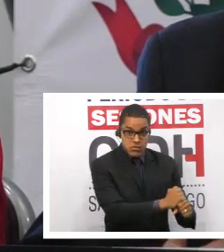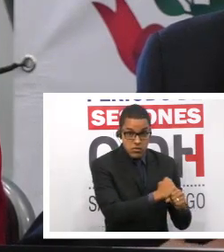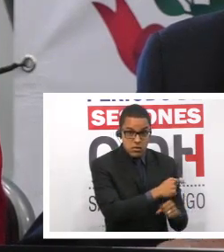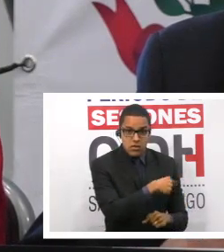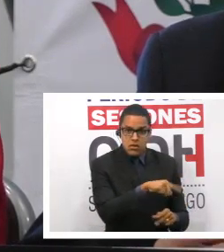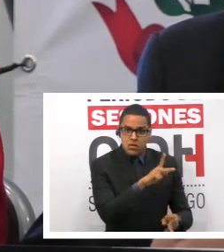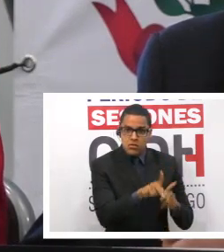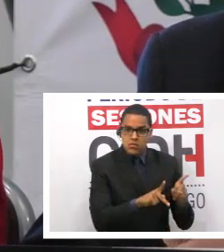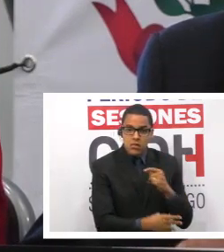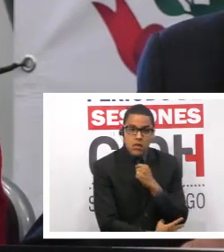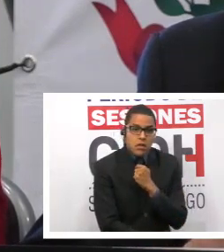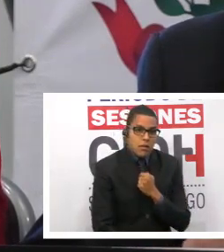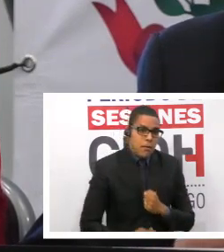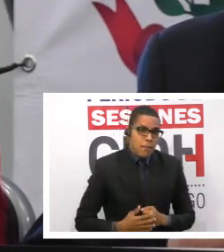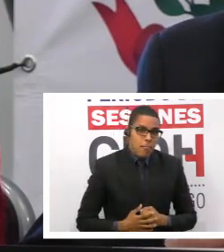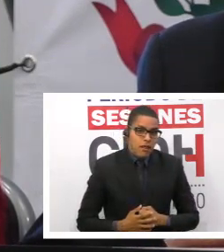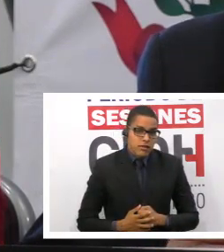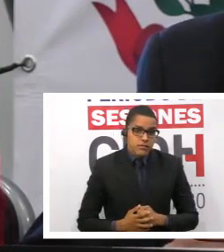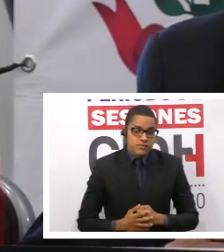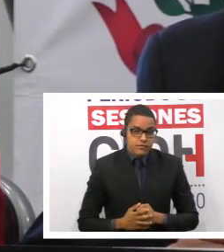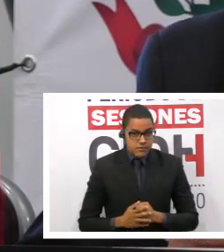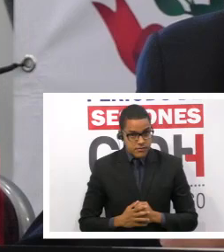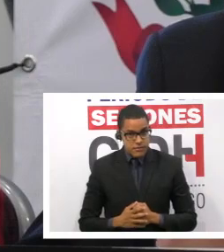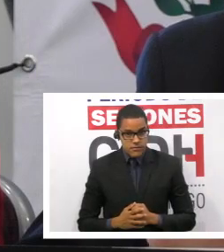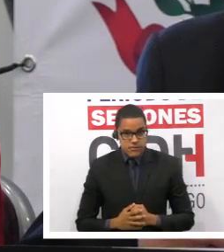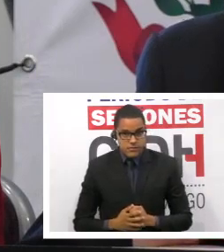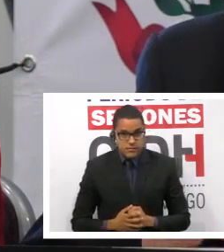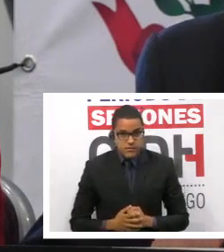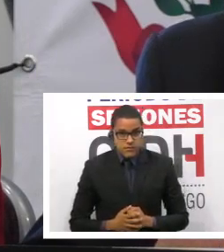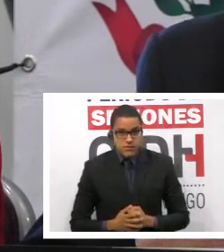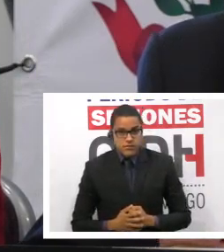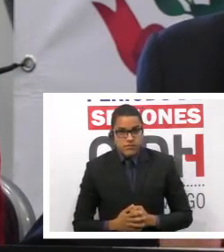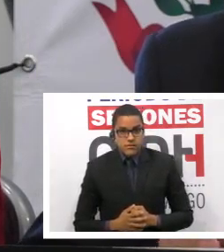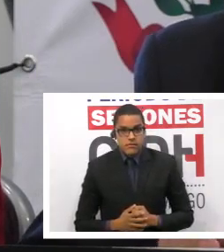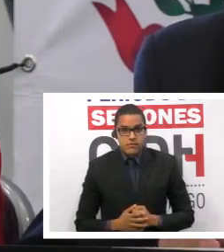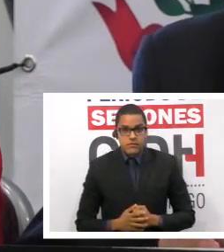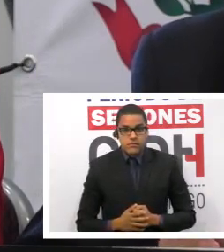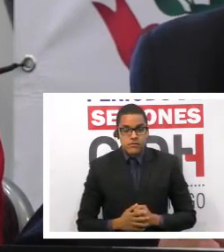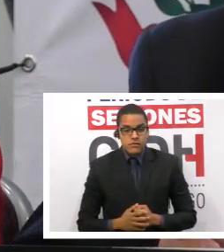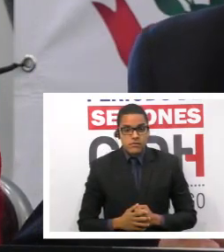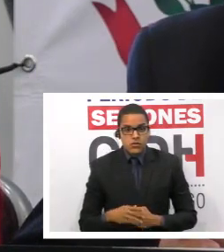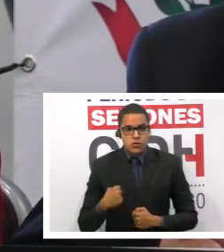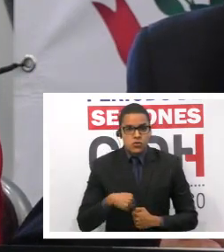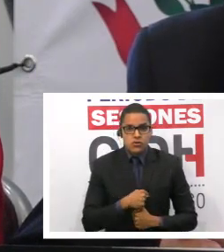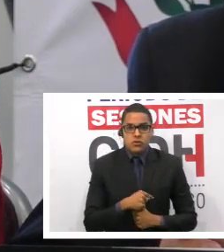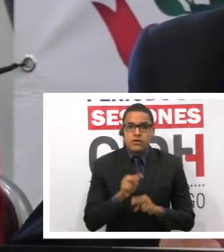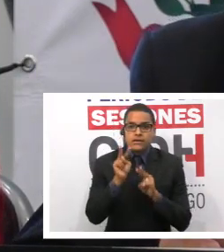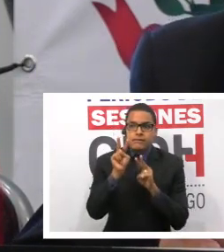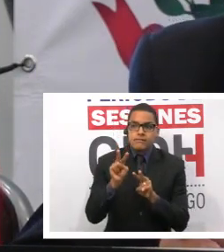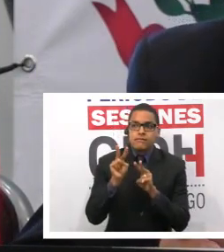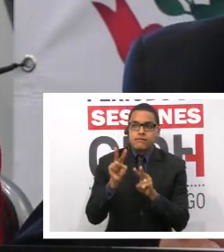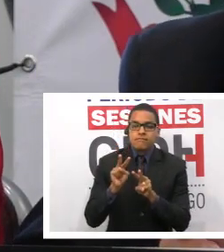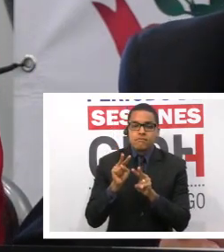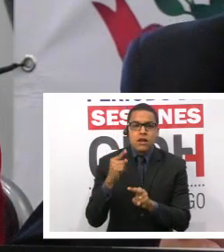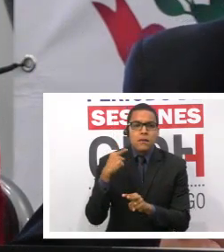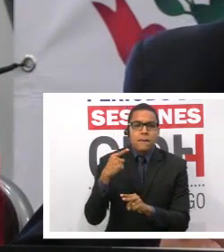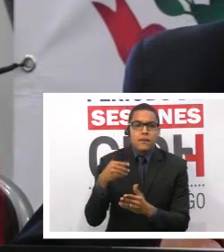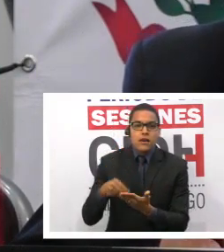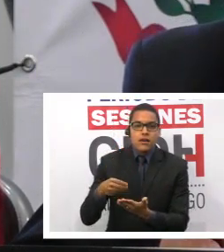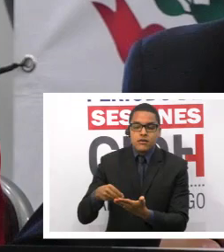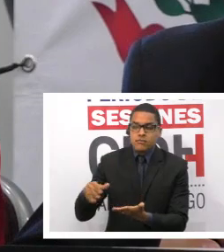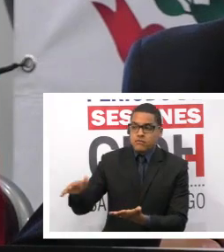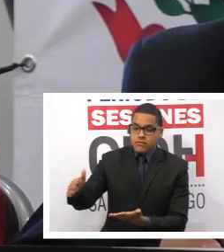ahora mismo circulando y que estamos desde la relatoría deseando recibir contribuciones de esta altura técnica por supuesto